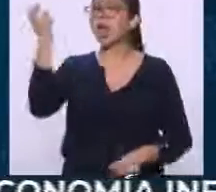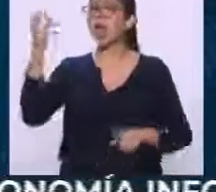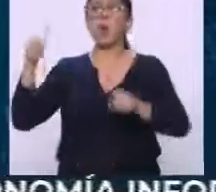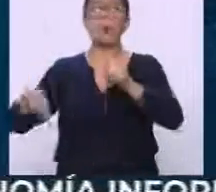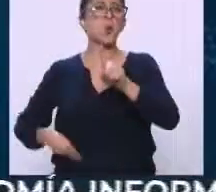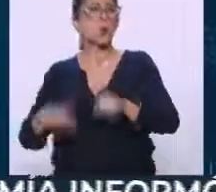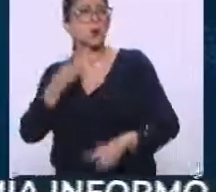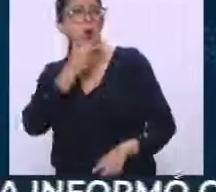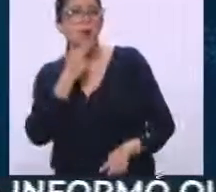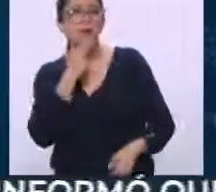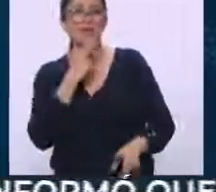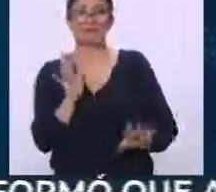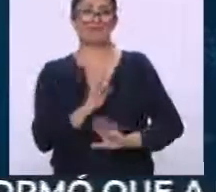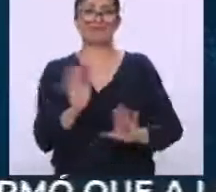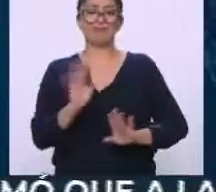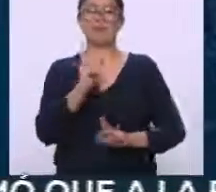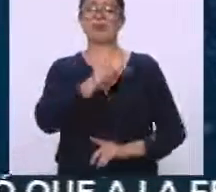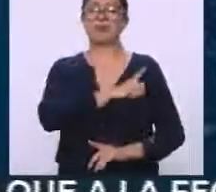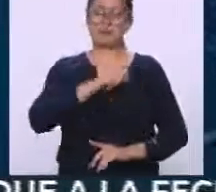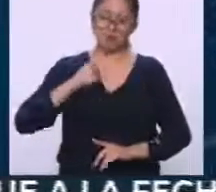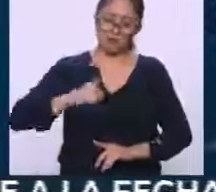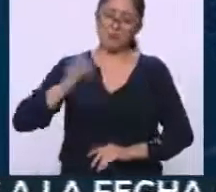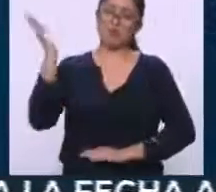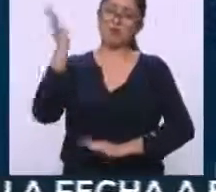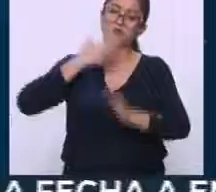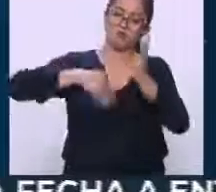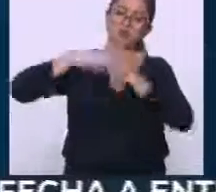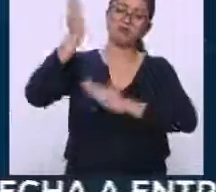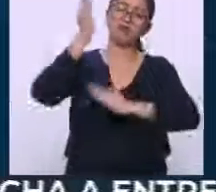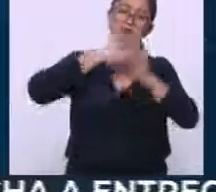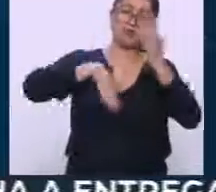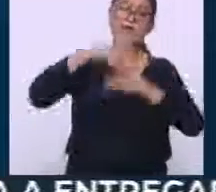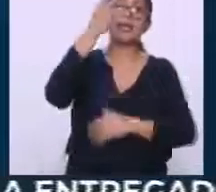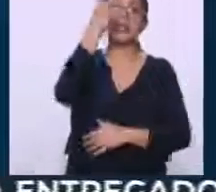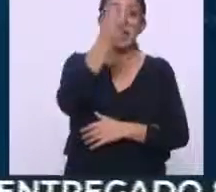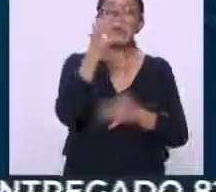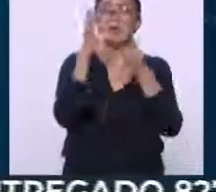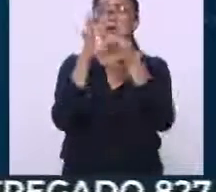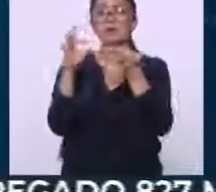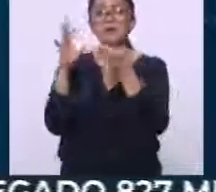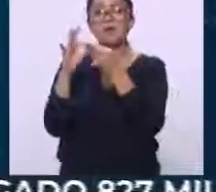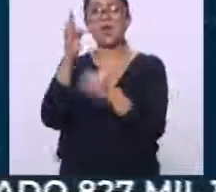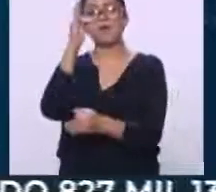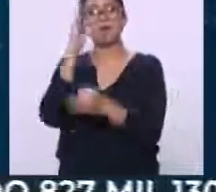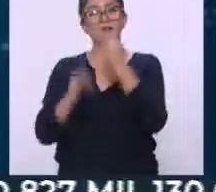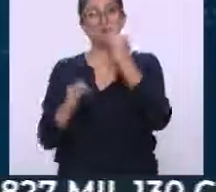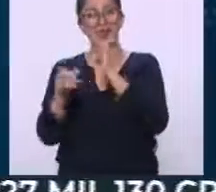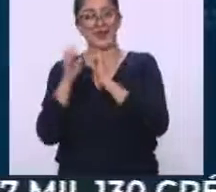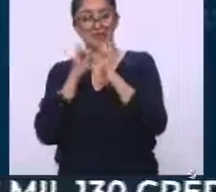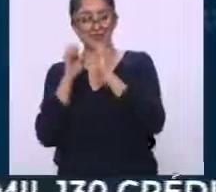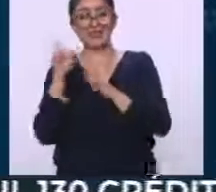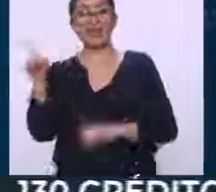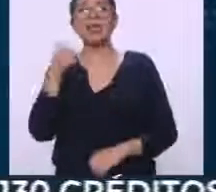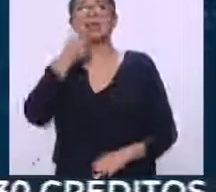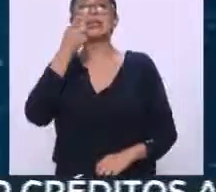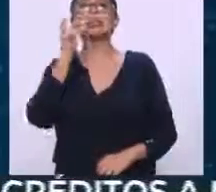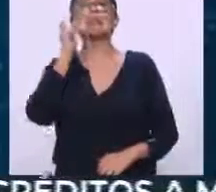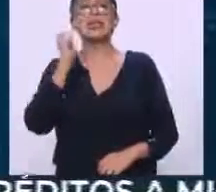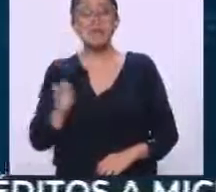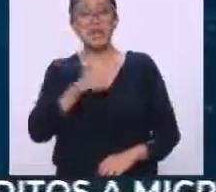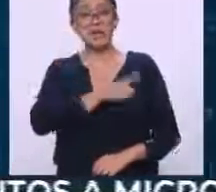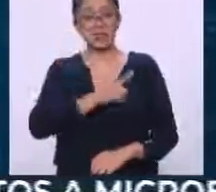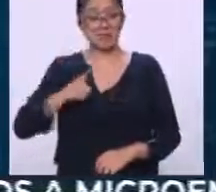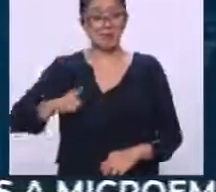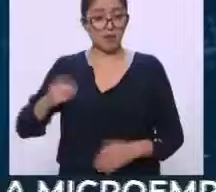ya. Tendríamos que llevarla más allá y es una de las partes finales de la entrevista. Ella dice, llevémoslo a la propuesta, lleguemos